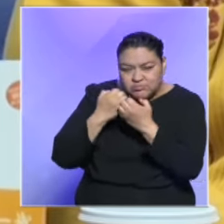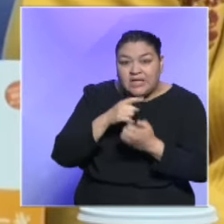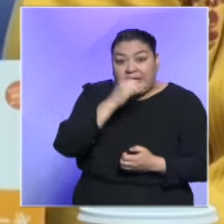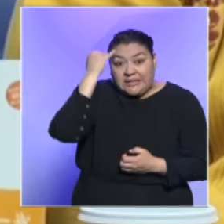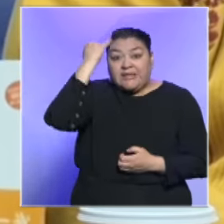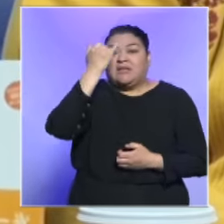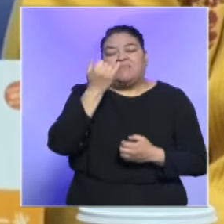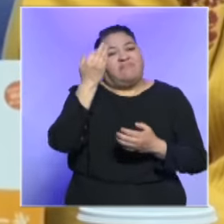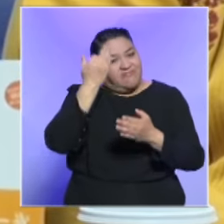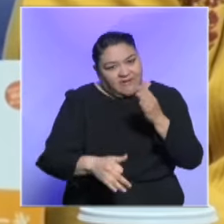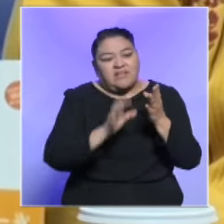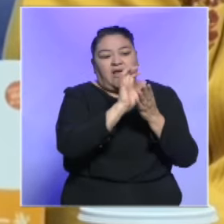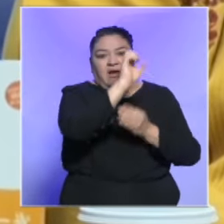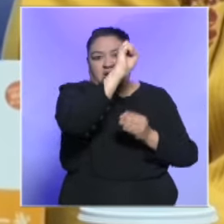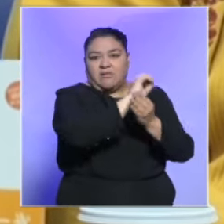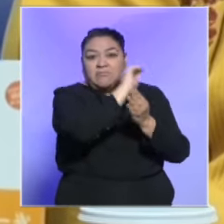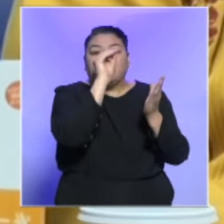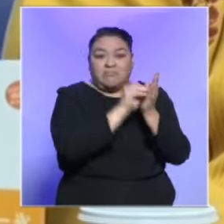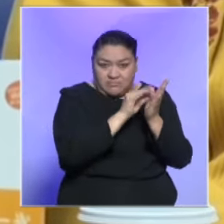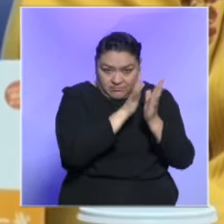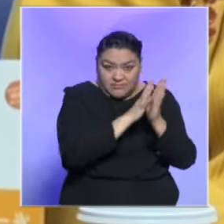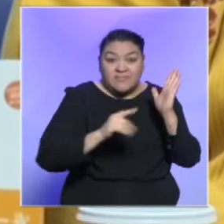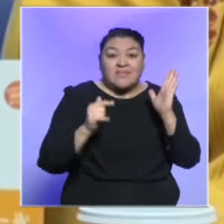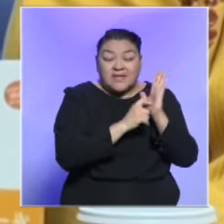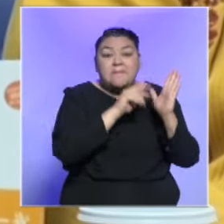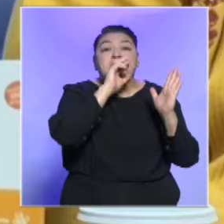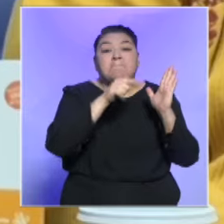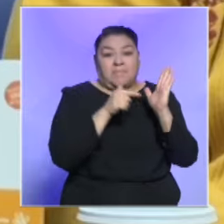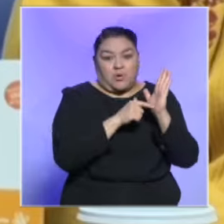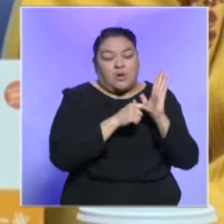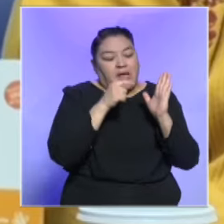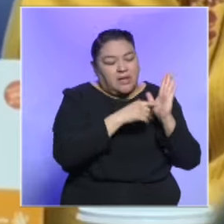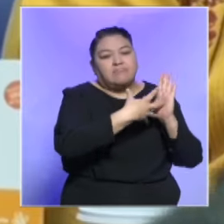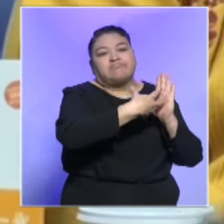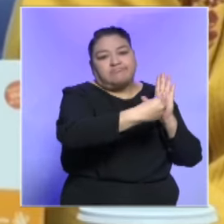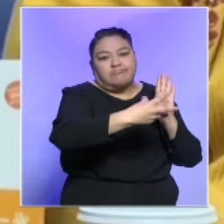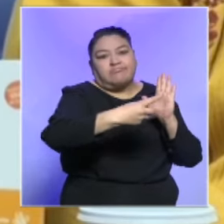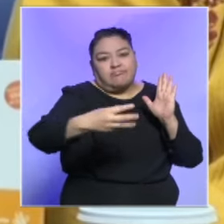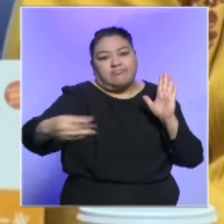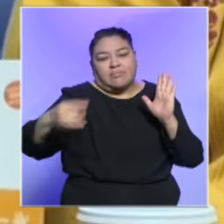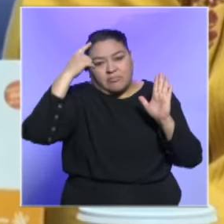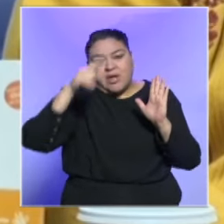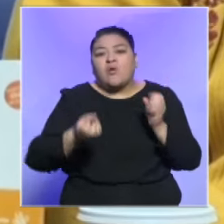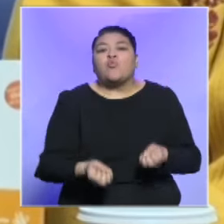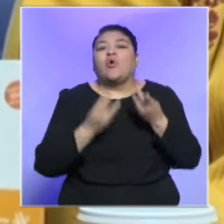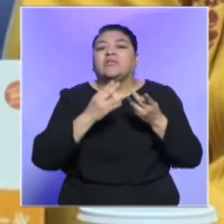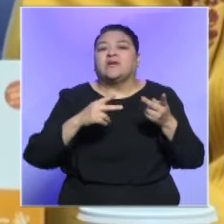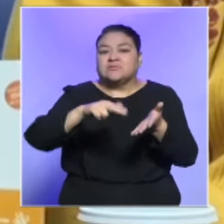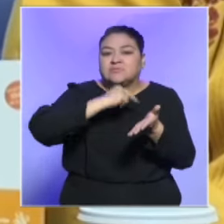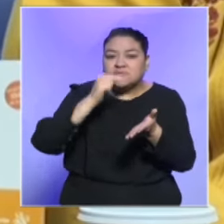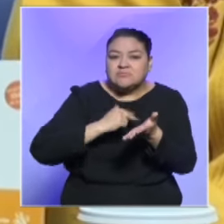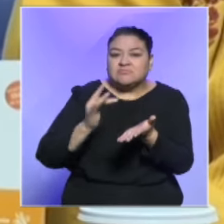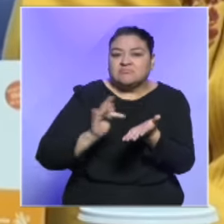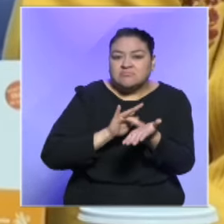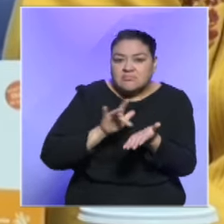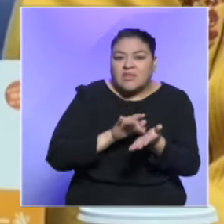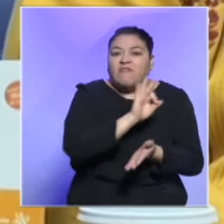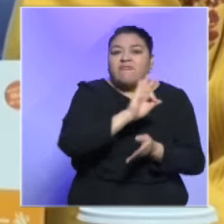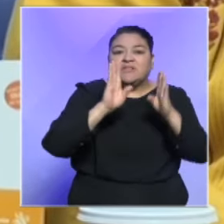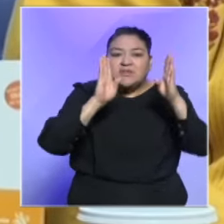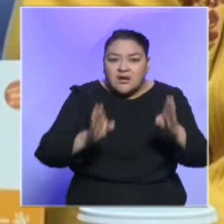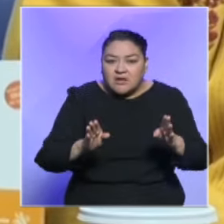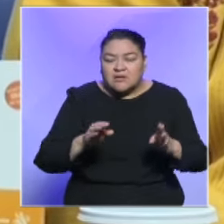reforma constitucional para que desde la Constitución Federal se defina el número de apoyos y se defina el plazo